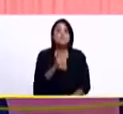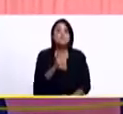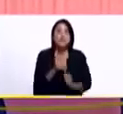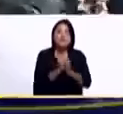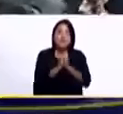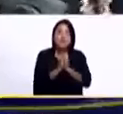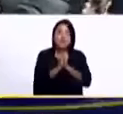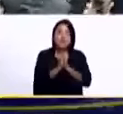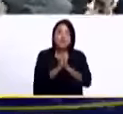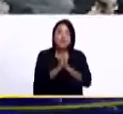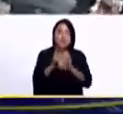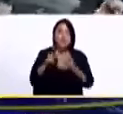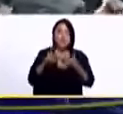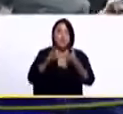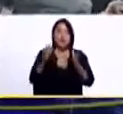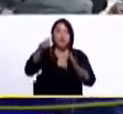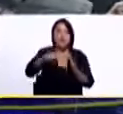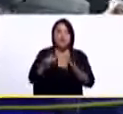de La Guaira.